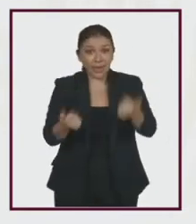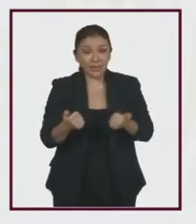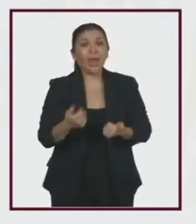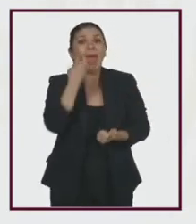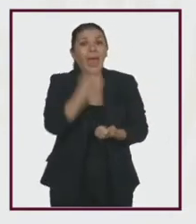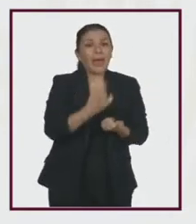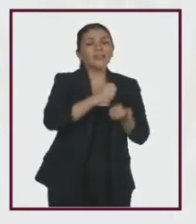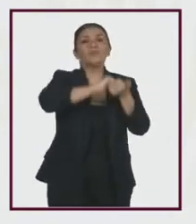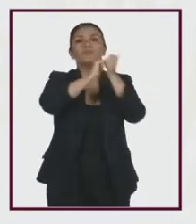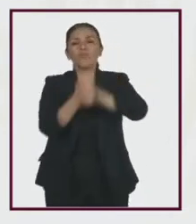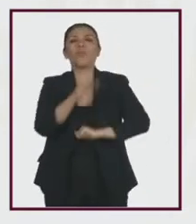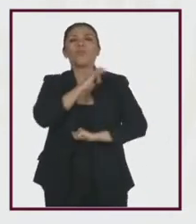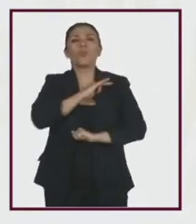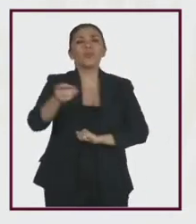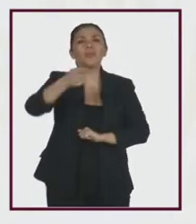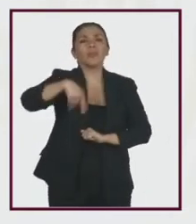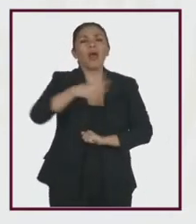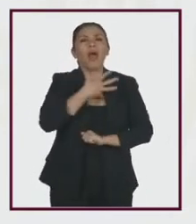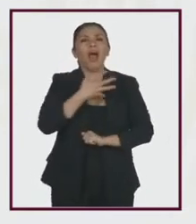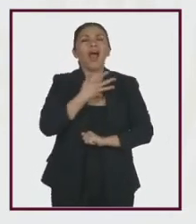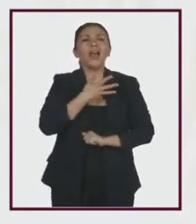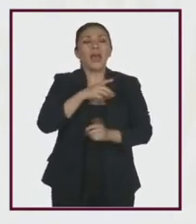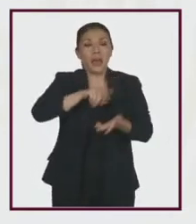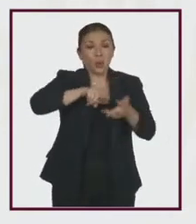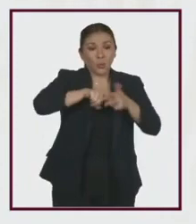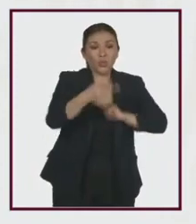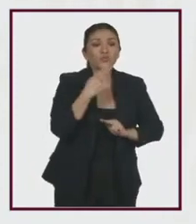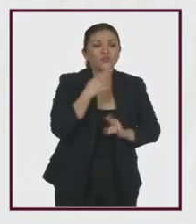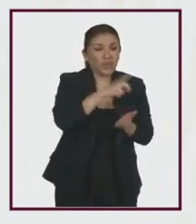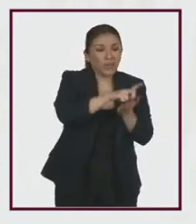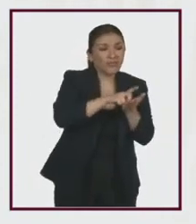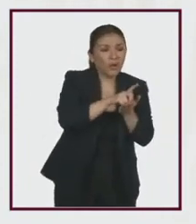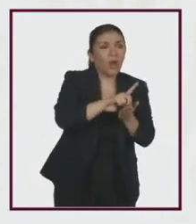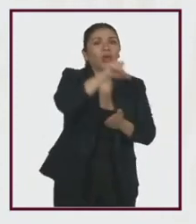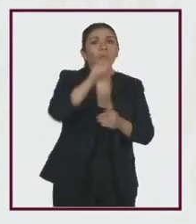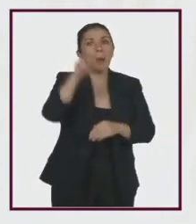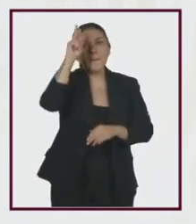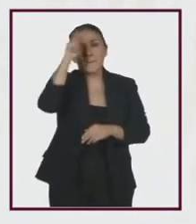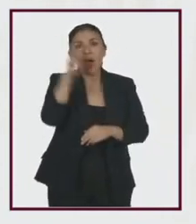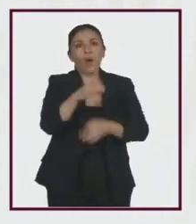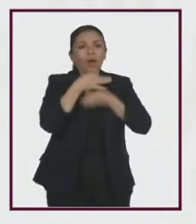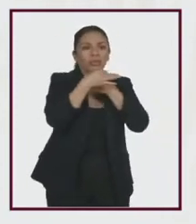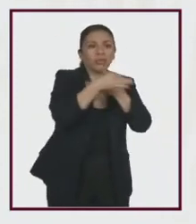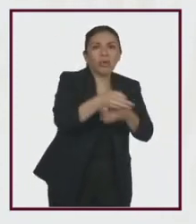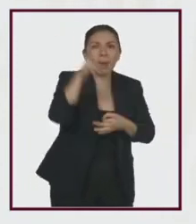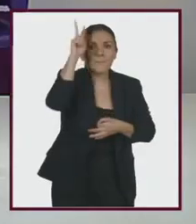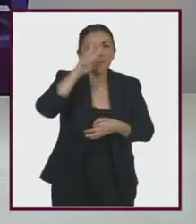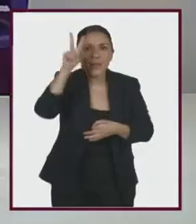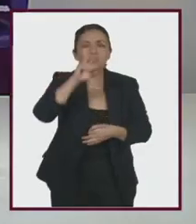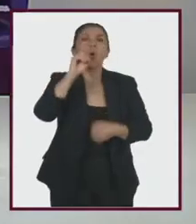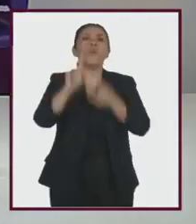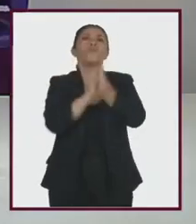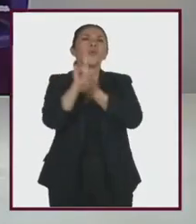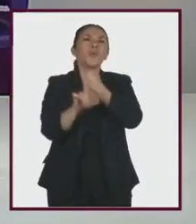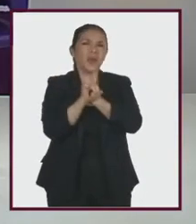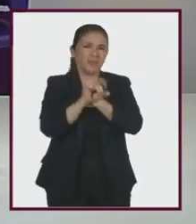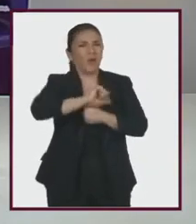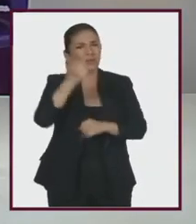lleva a que tengamos un consumo problemático, una dependencia a sustancias o algún otro fenómeno, algún otro